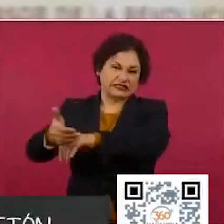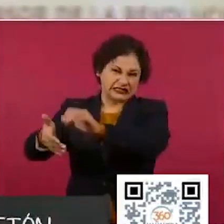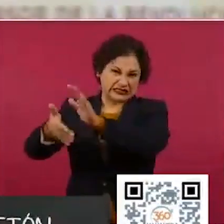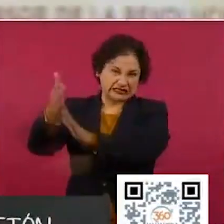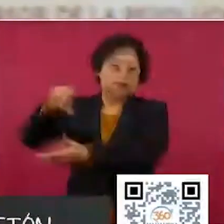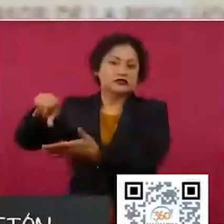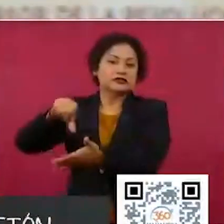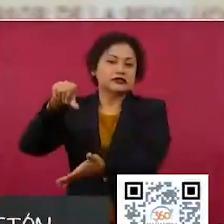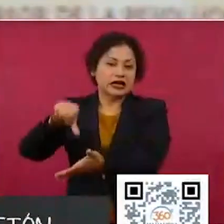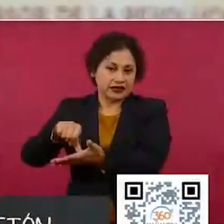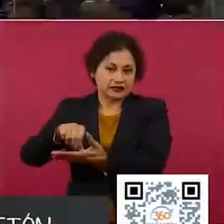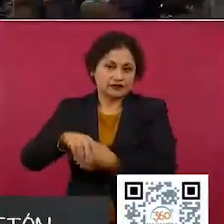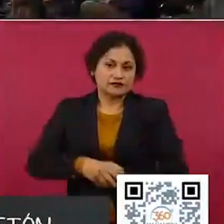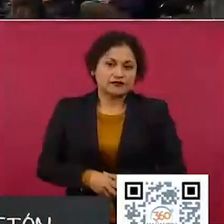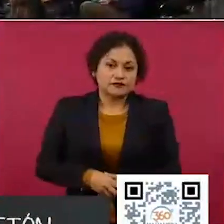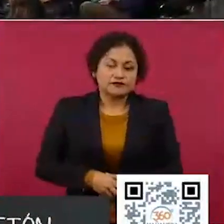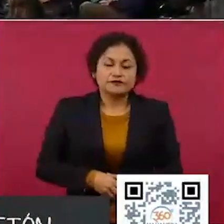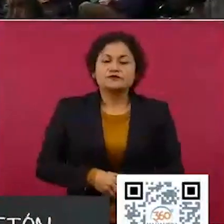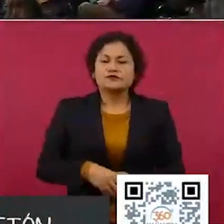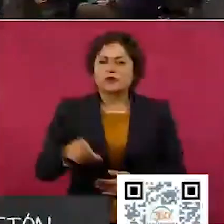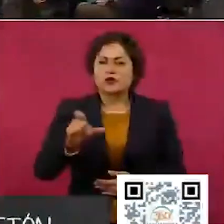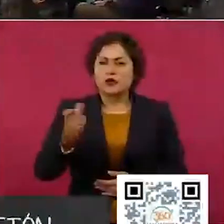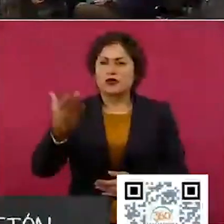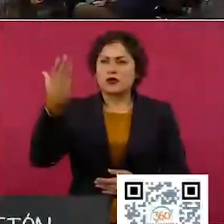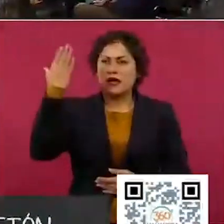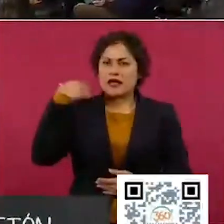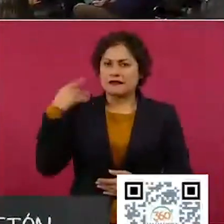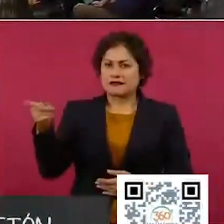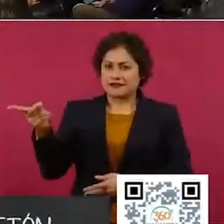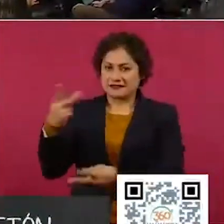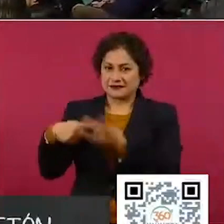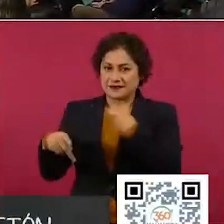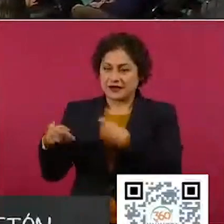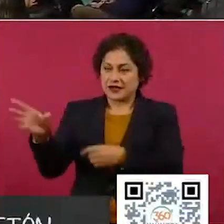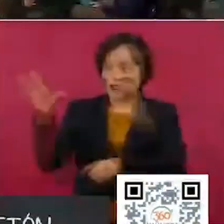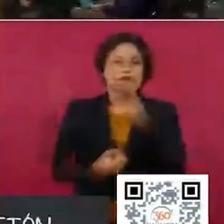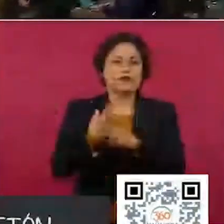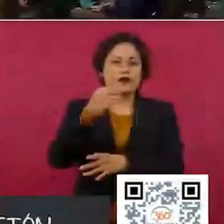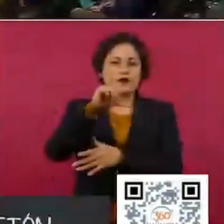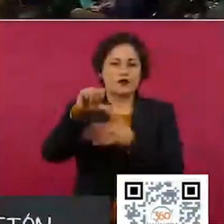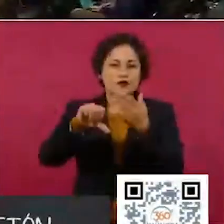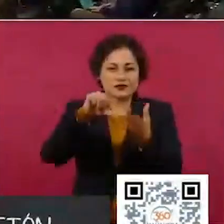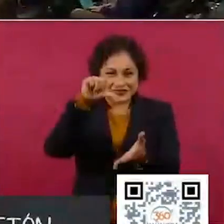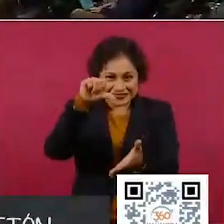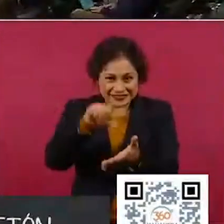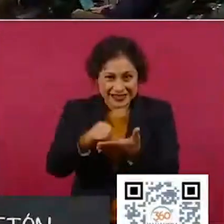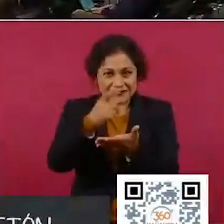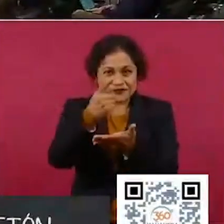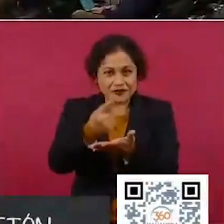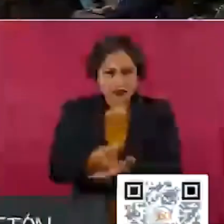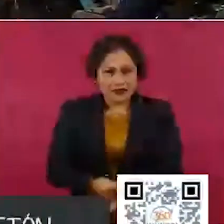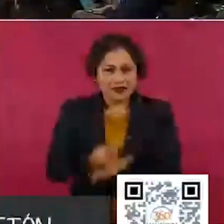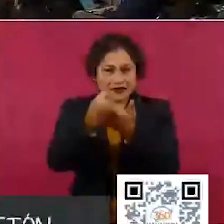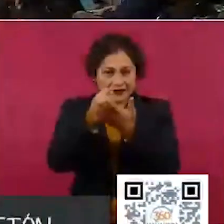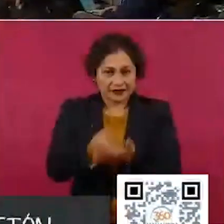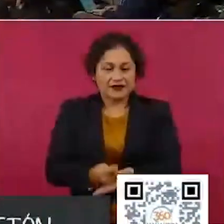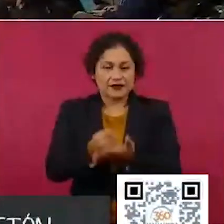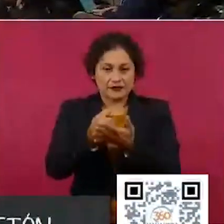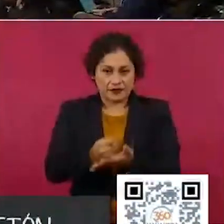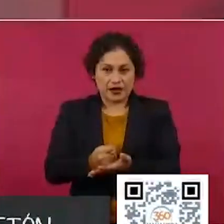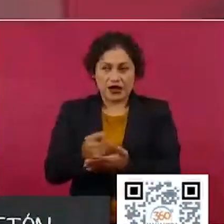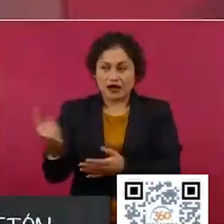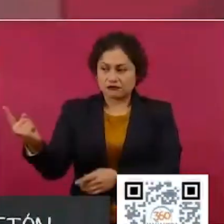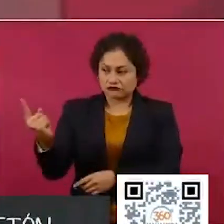Fernando, que vino a darme la buena noticia de que se iba a crear un centro de rehabilitación y que venían a